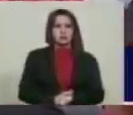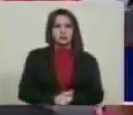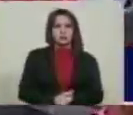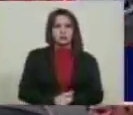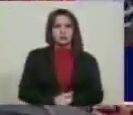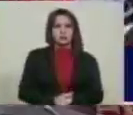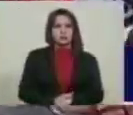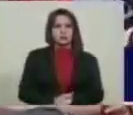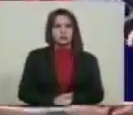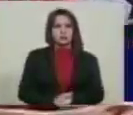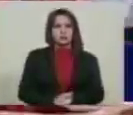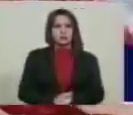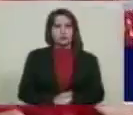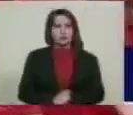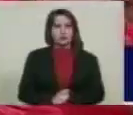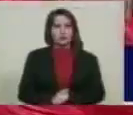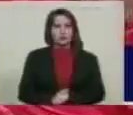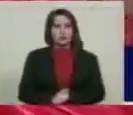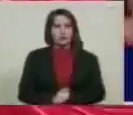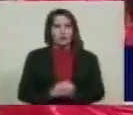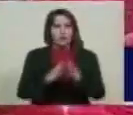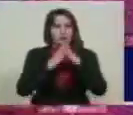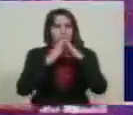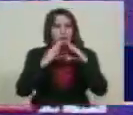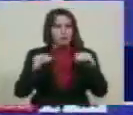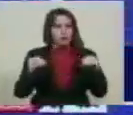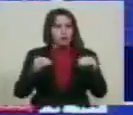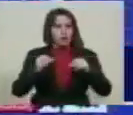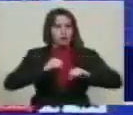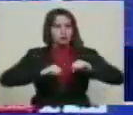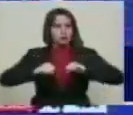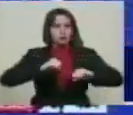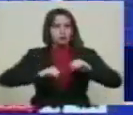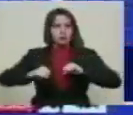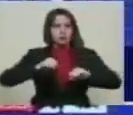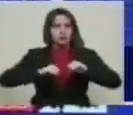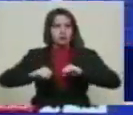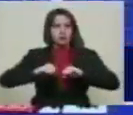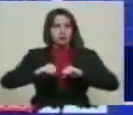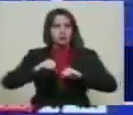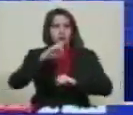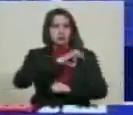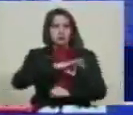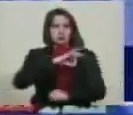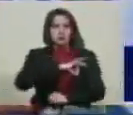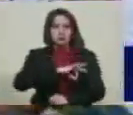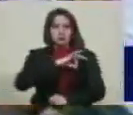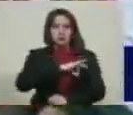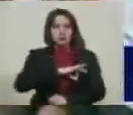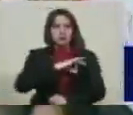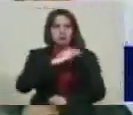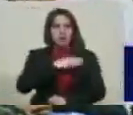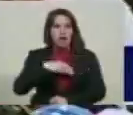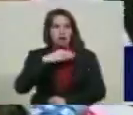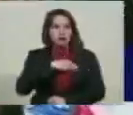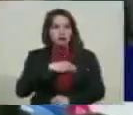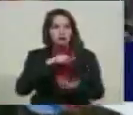En la OVE, en la FEBEP, en las federaciones sindicales, en las